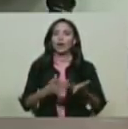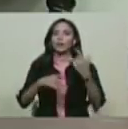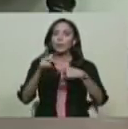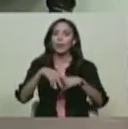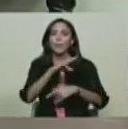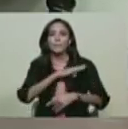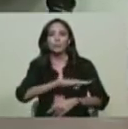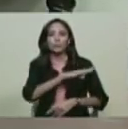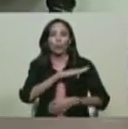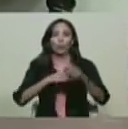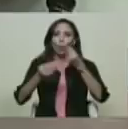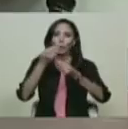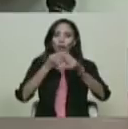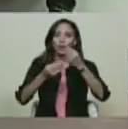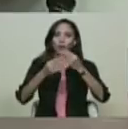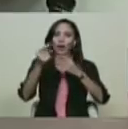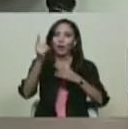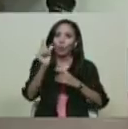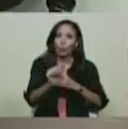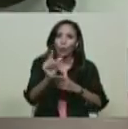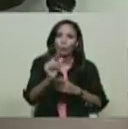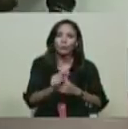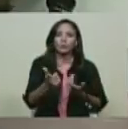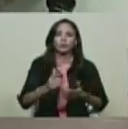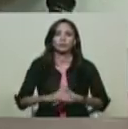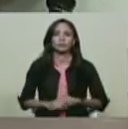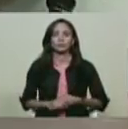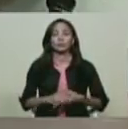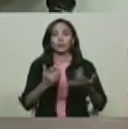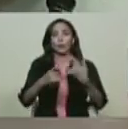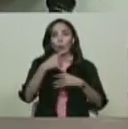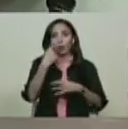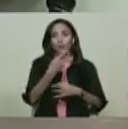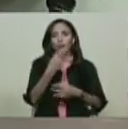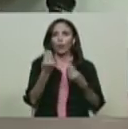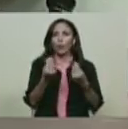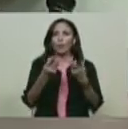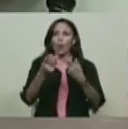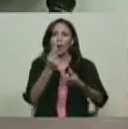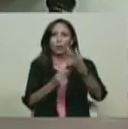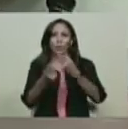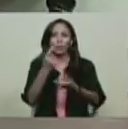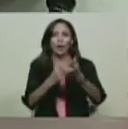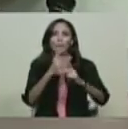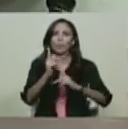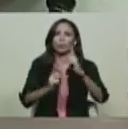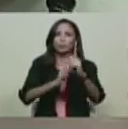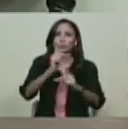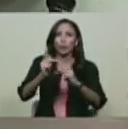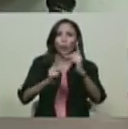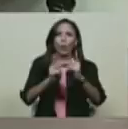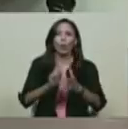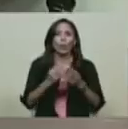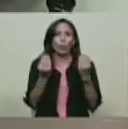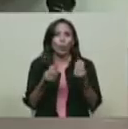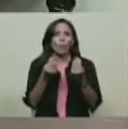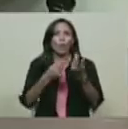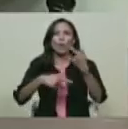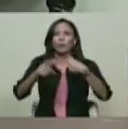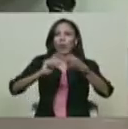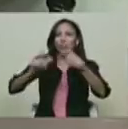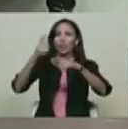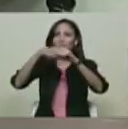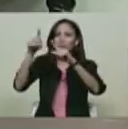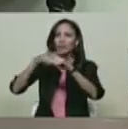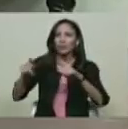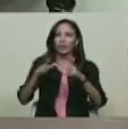misión de abastecimiento soberano. Tenemos políticas económicas de promoción de la producción, de promoción de la exportación,